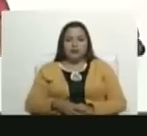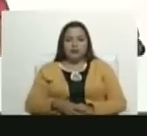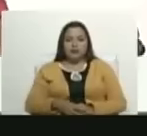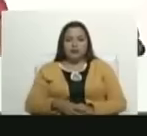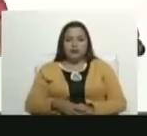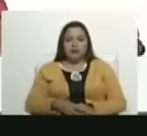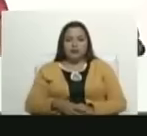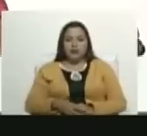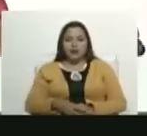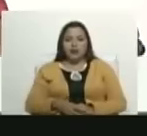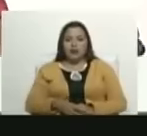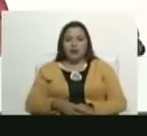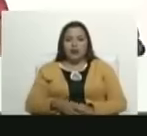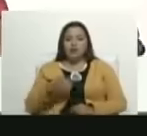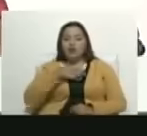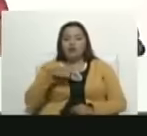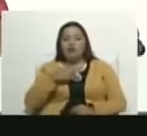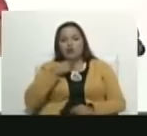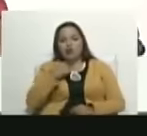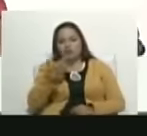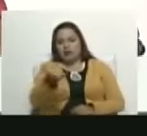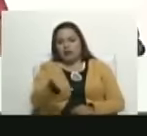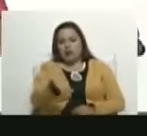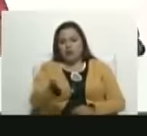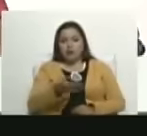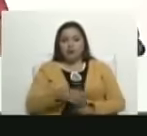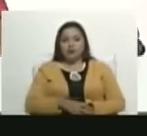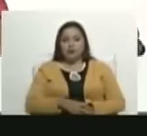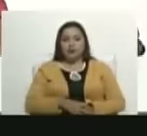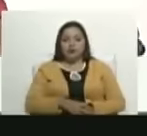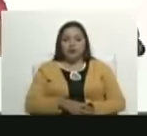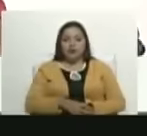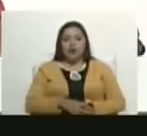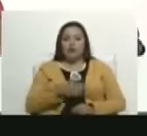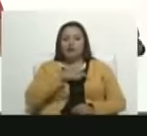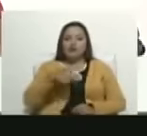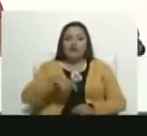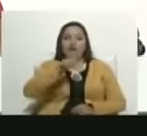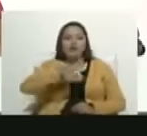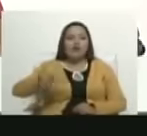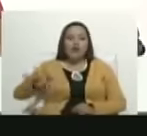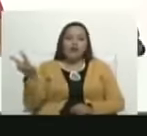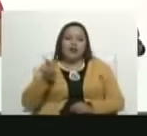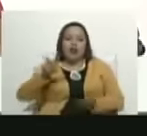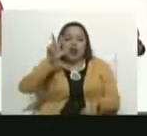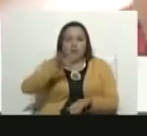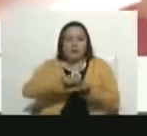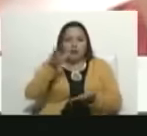Nosotros nos gusta esto. La aprobamos los venezolanos y las venezolanas.